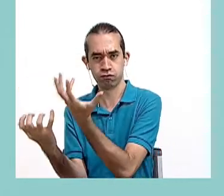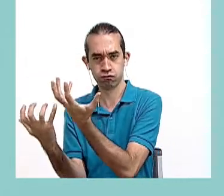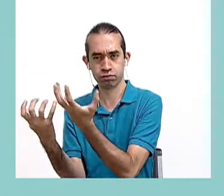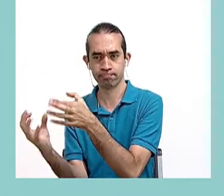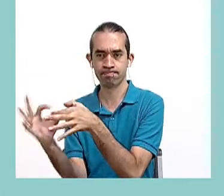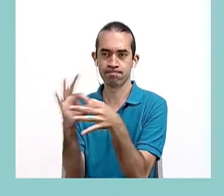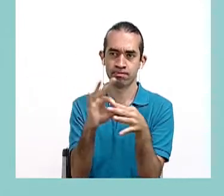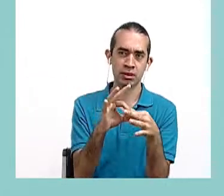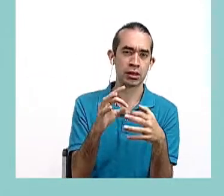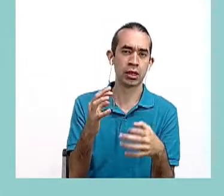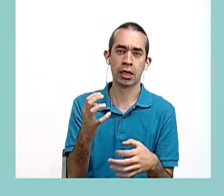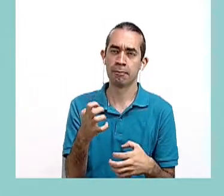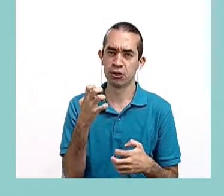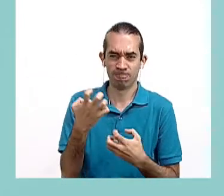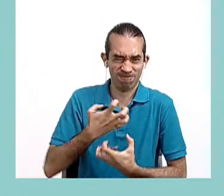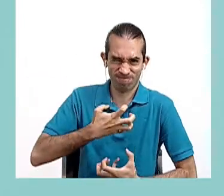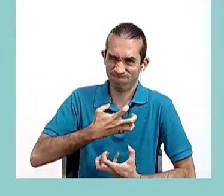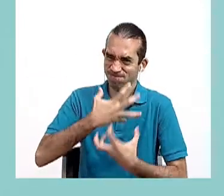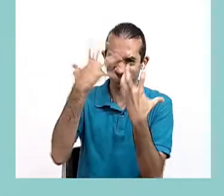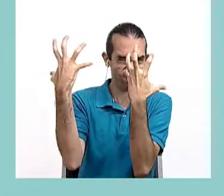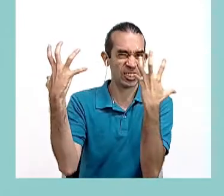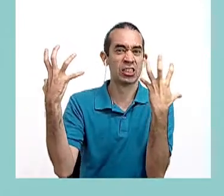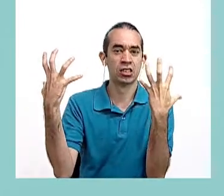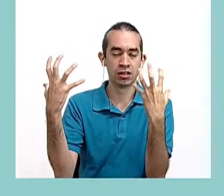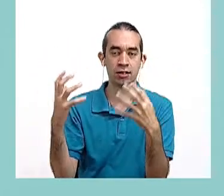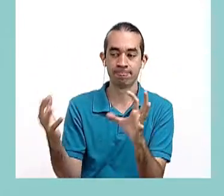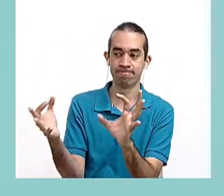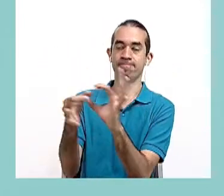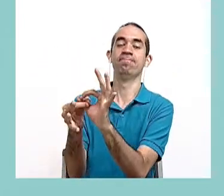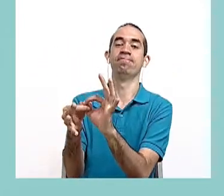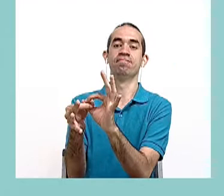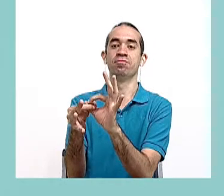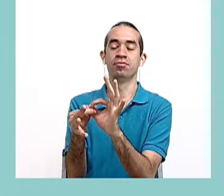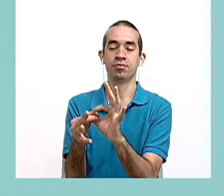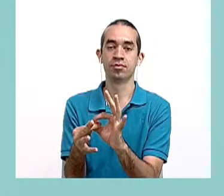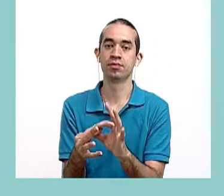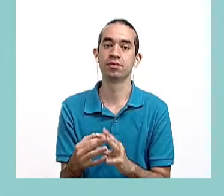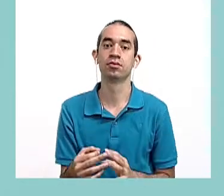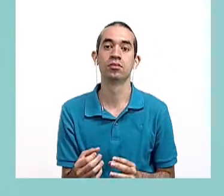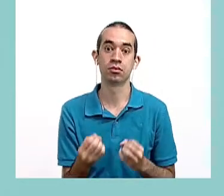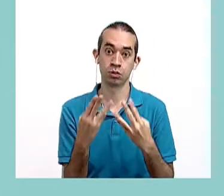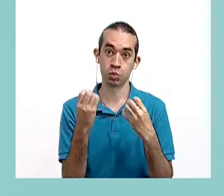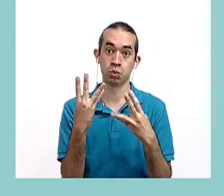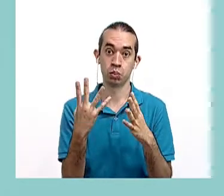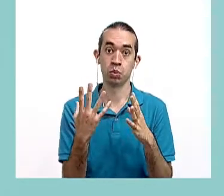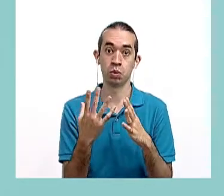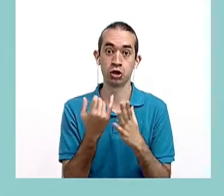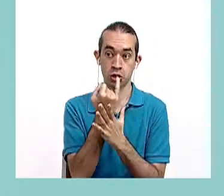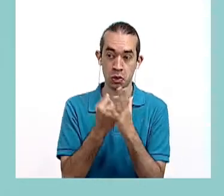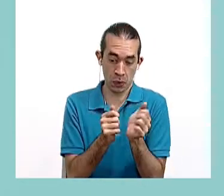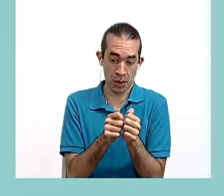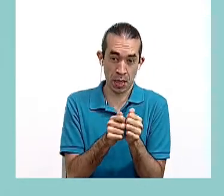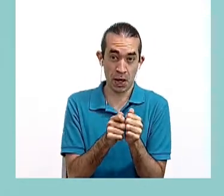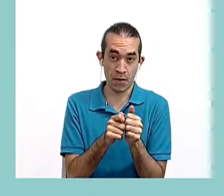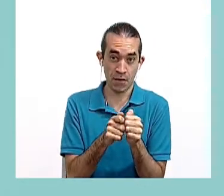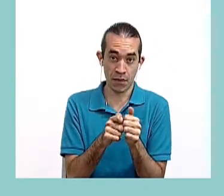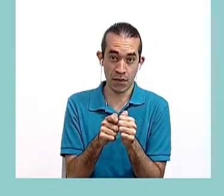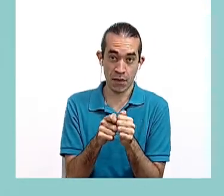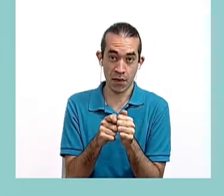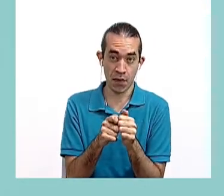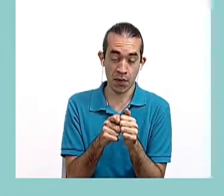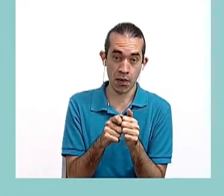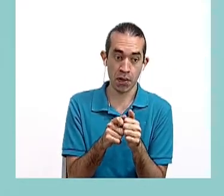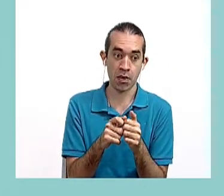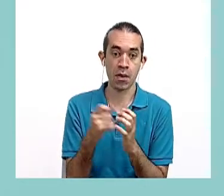esa emoción fuerte, con ese enojo, con esa ira. Incluso muchos emoticones, muchas imágenes,